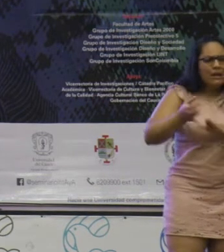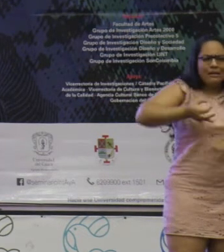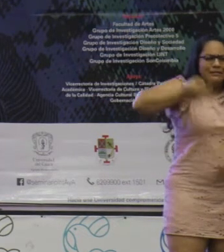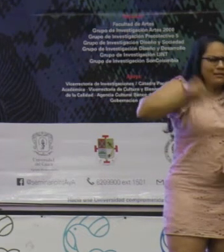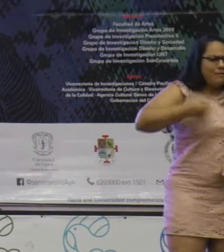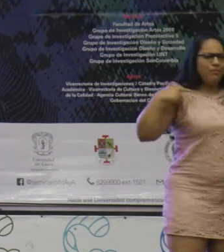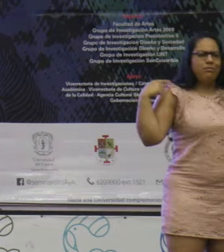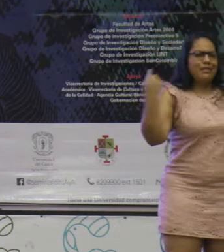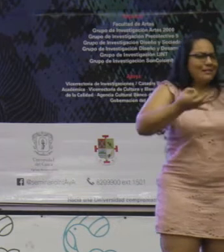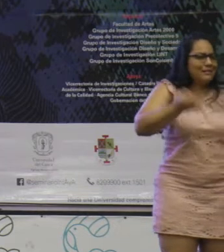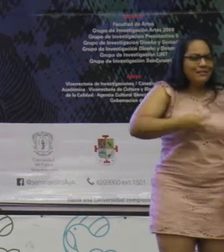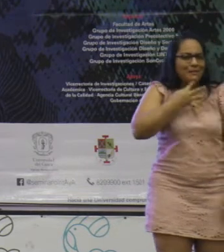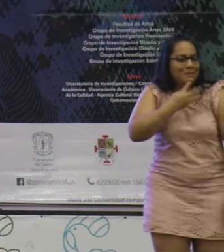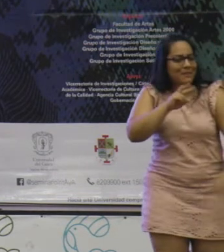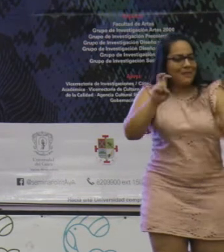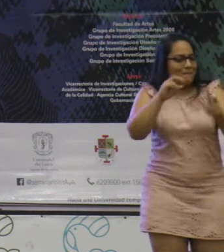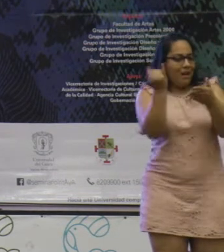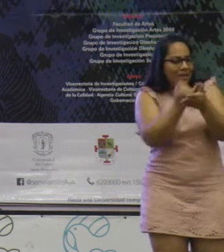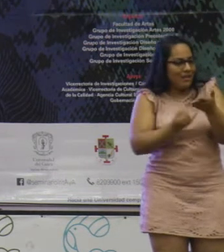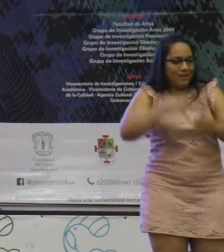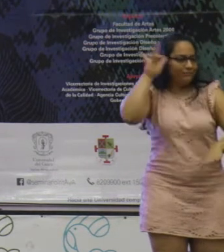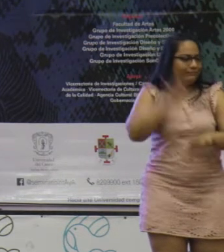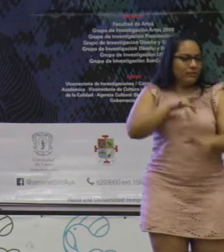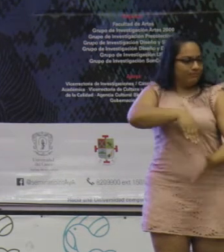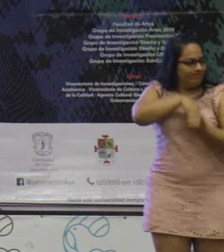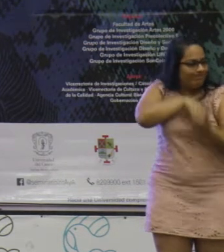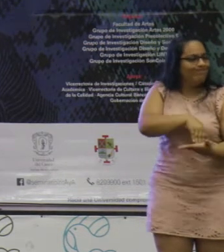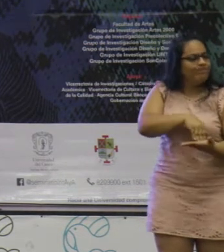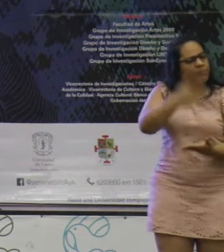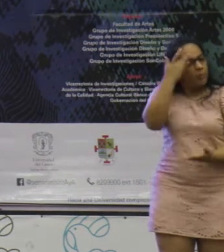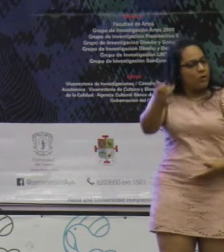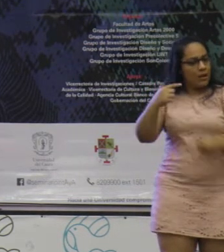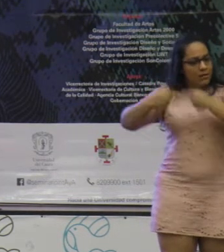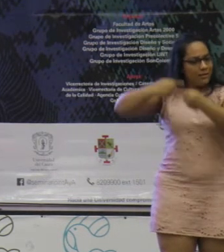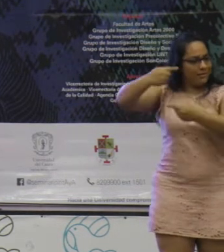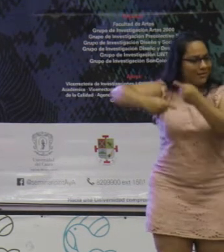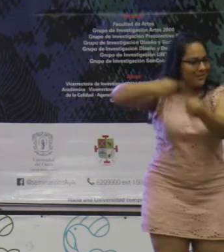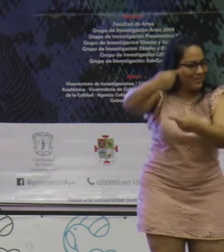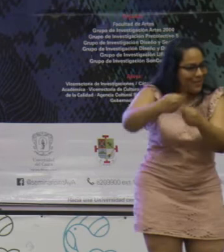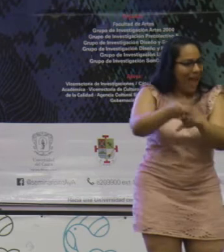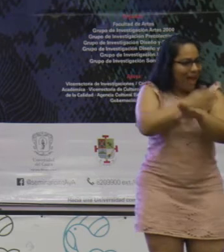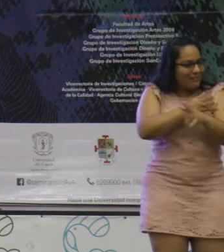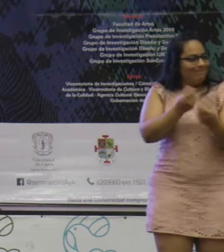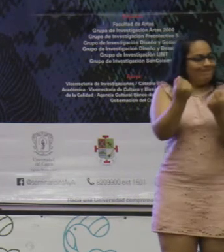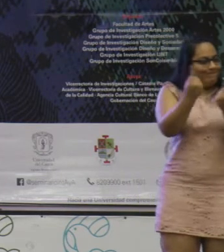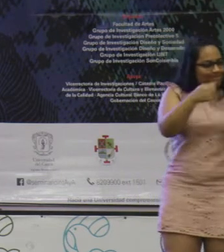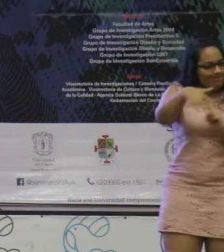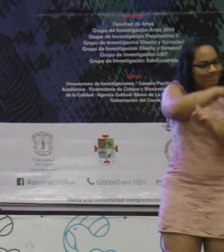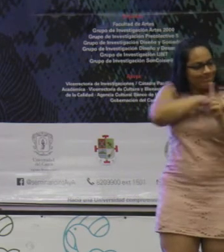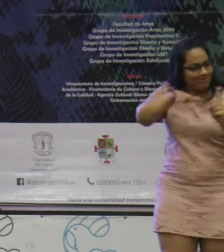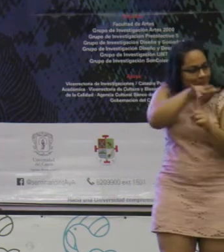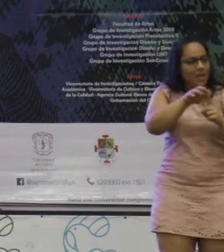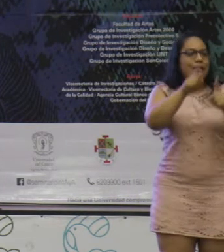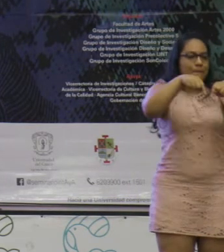rato, toca ser así y ser un poco radical, porque venimos de esta herencia que también les acabo de contar, de entender la ilustración como un derivado de